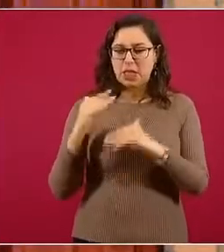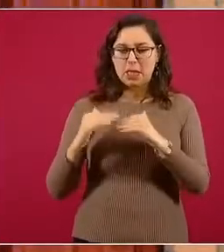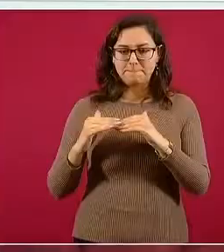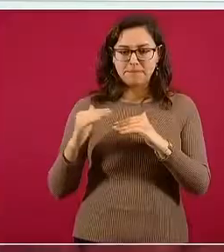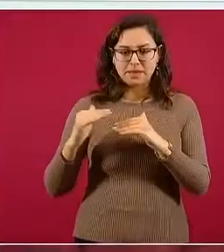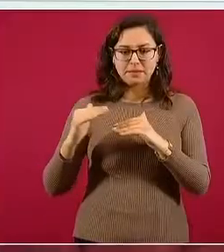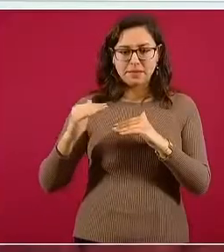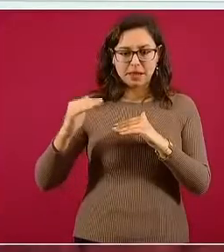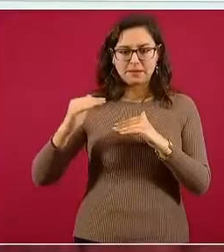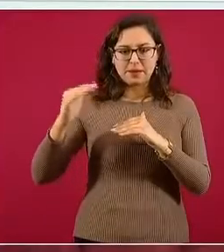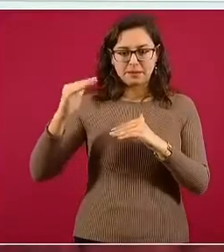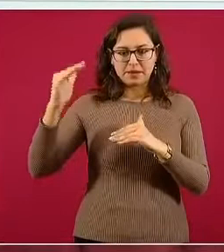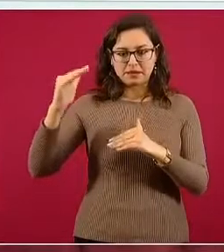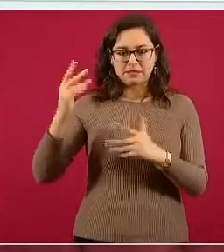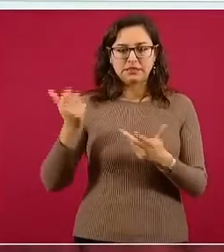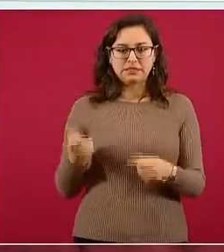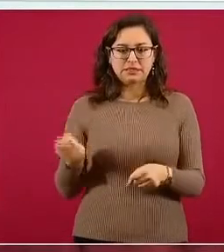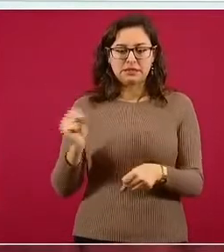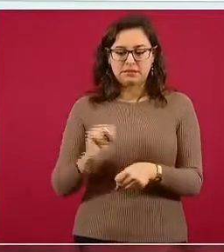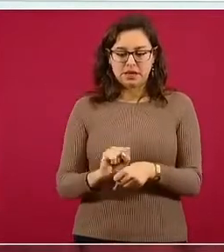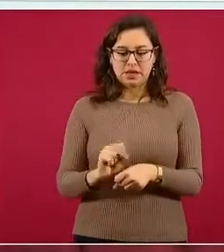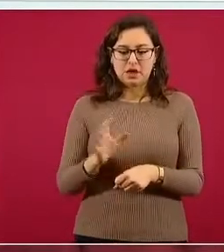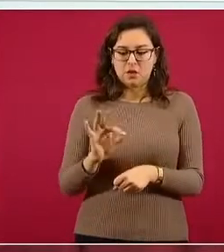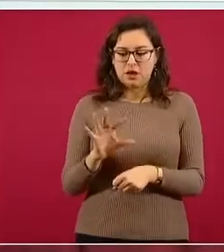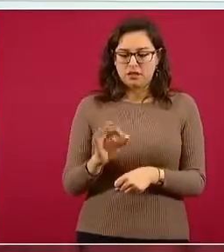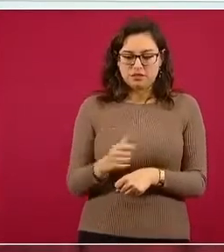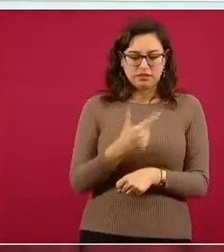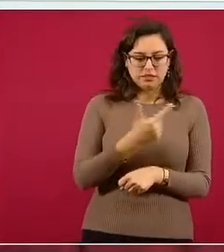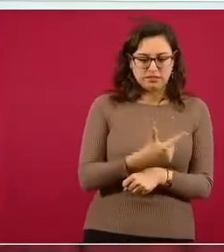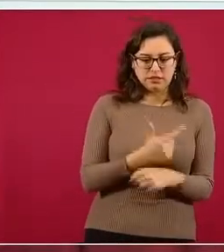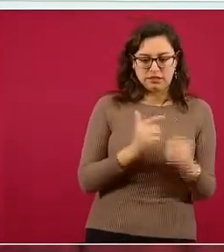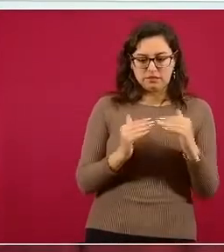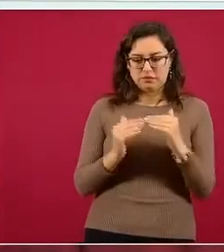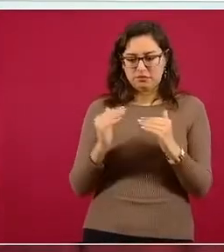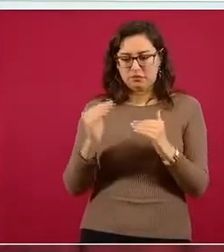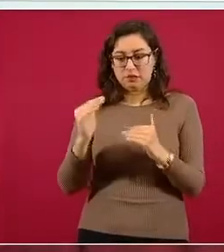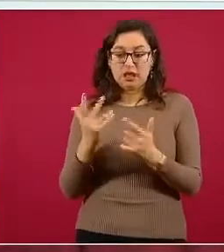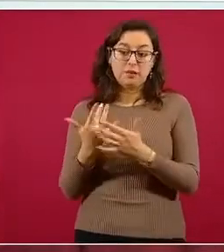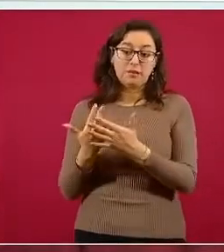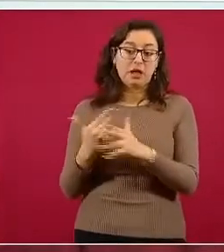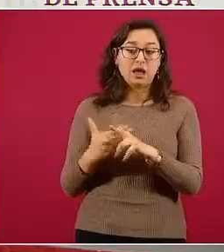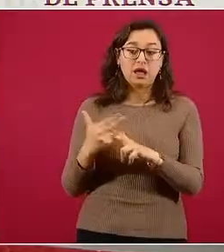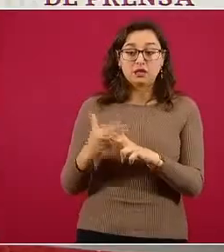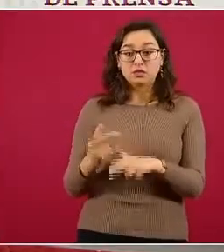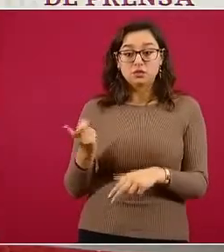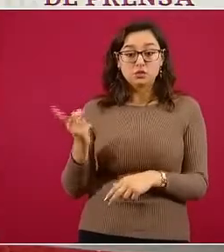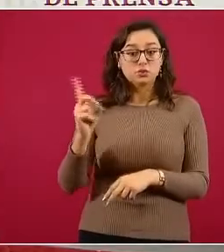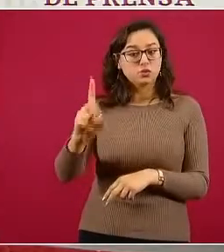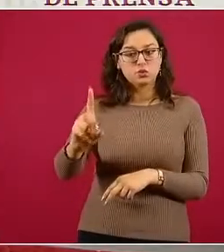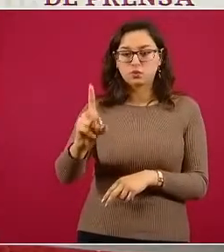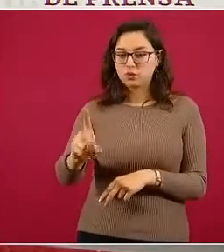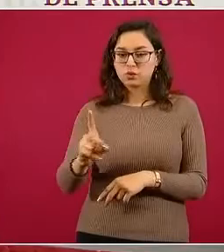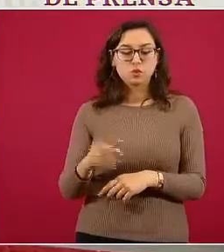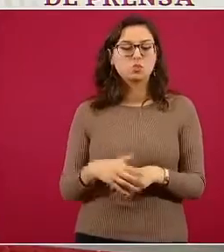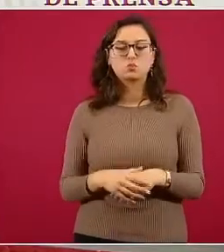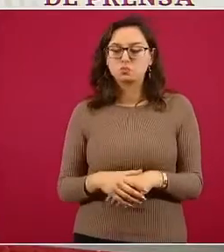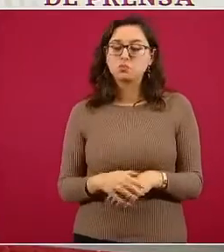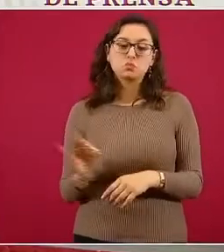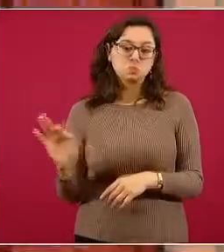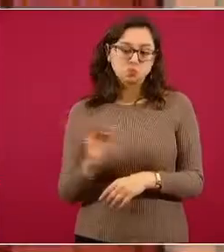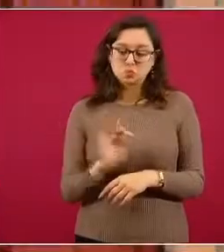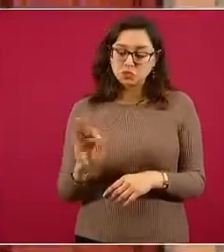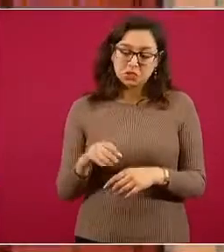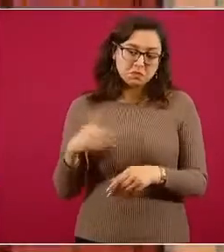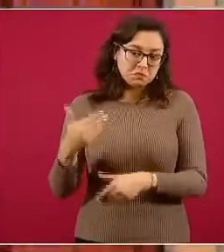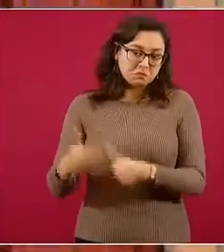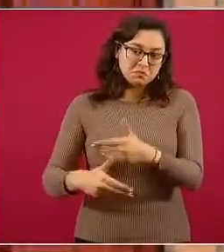más casos ya que la semana 47, entonces no nos esperaríamos hasta el domingo a abrir esta información, sino que la podríamos en cualquier